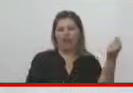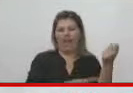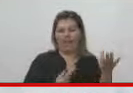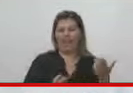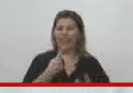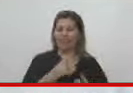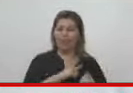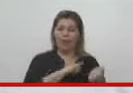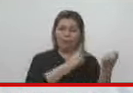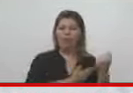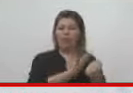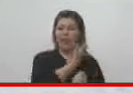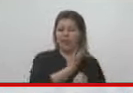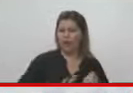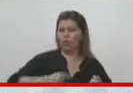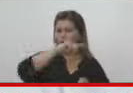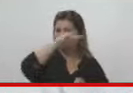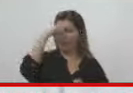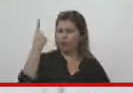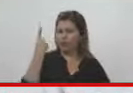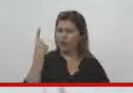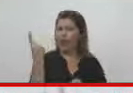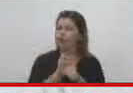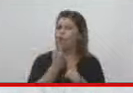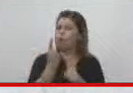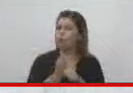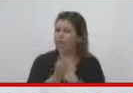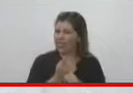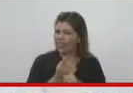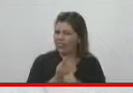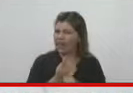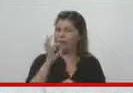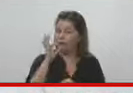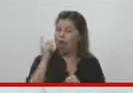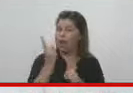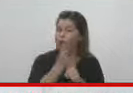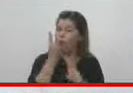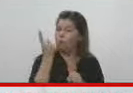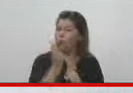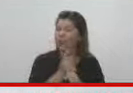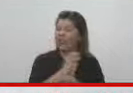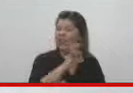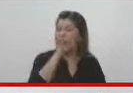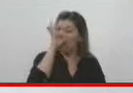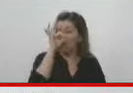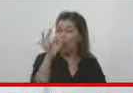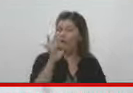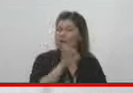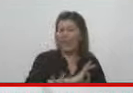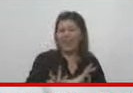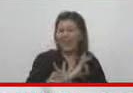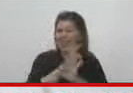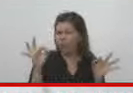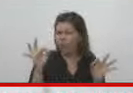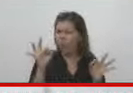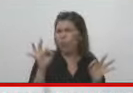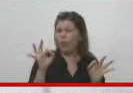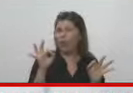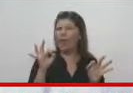Poder Ejecutivo Nacional no podrá, repito, no podrá en ningún caso, bajo pena de